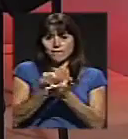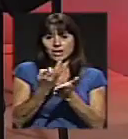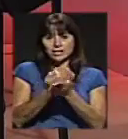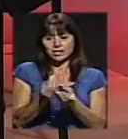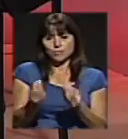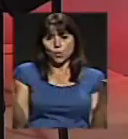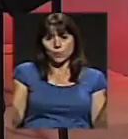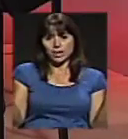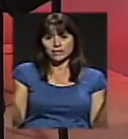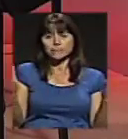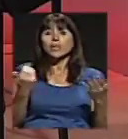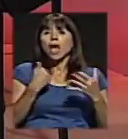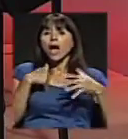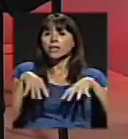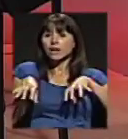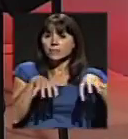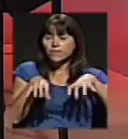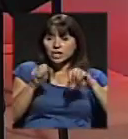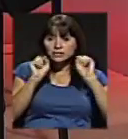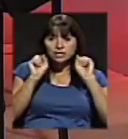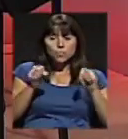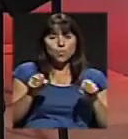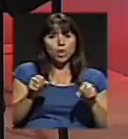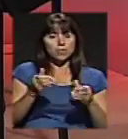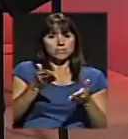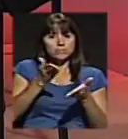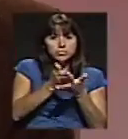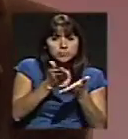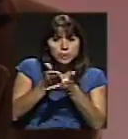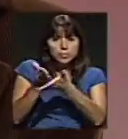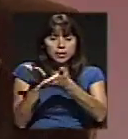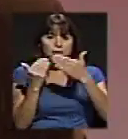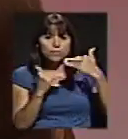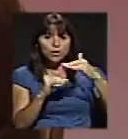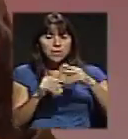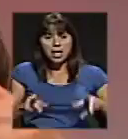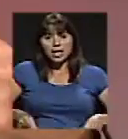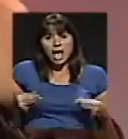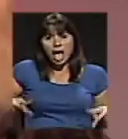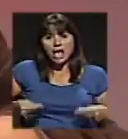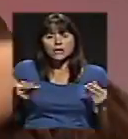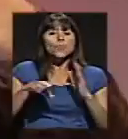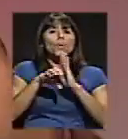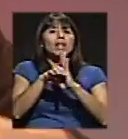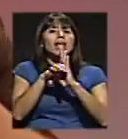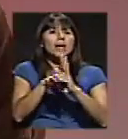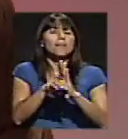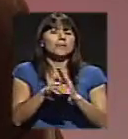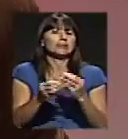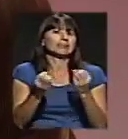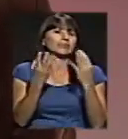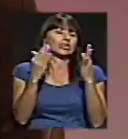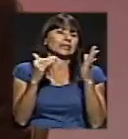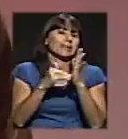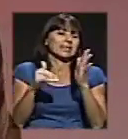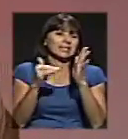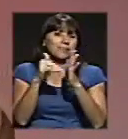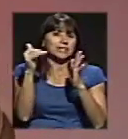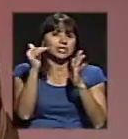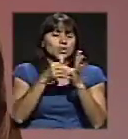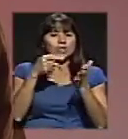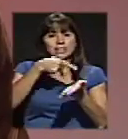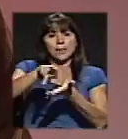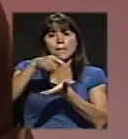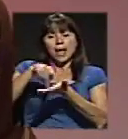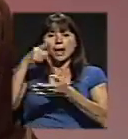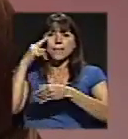Hay actividades donde se pueden recortar gastos innecesarios, como por ejemplo los miles de millones que se derrochan en consultorías en